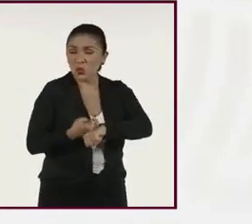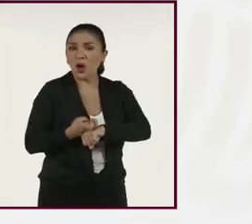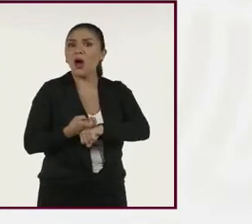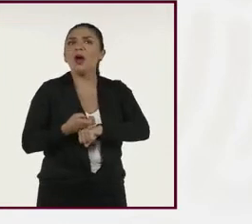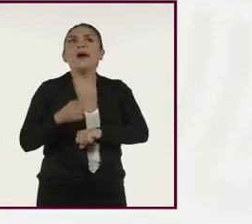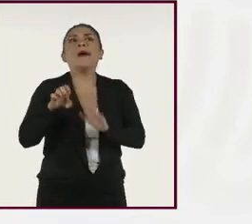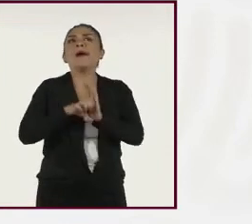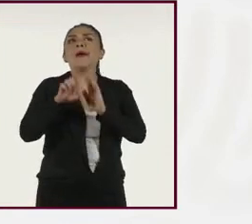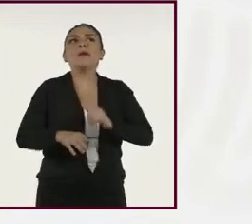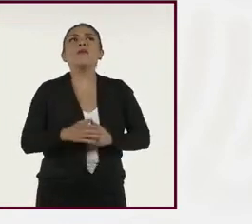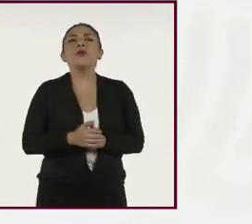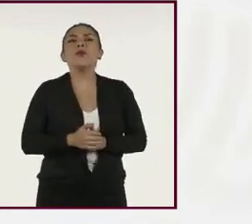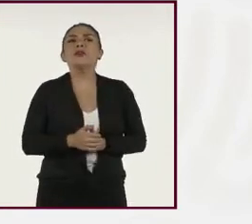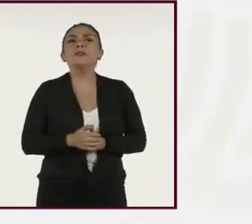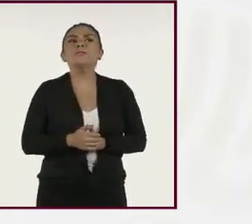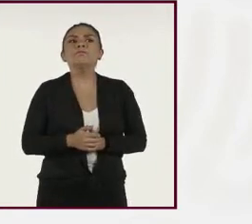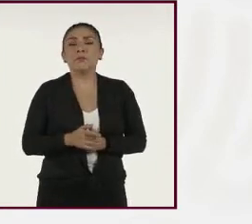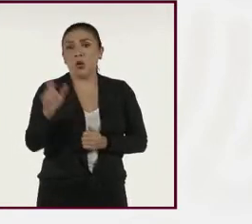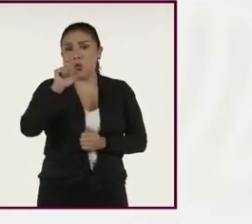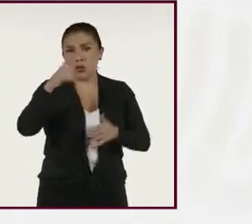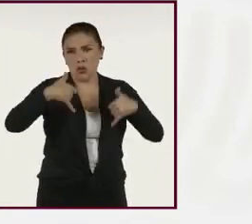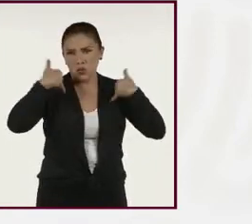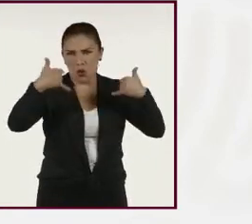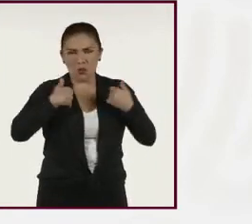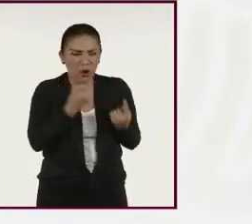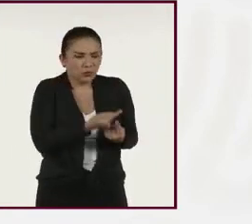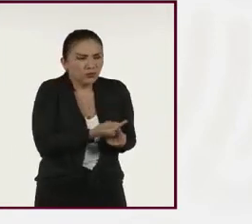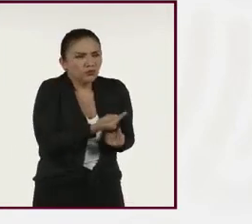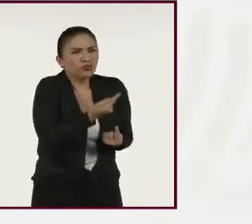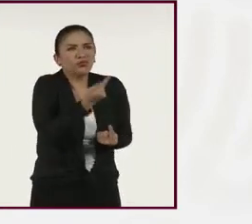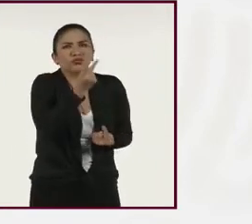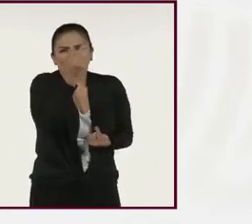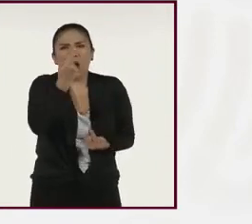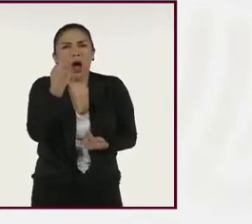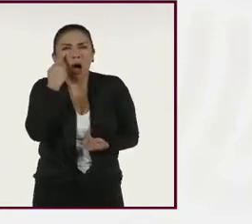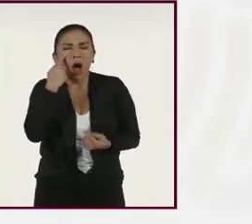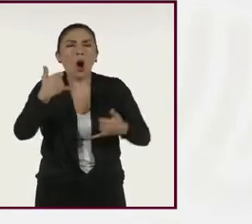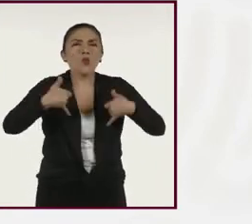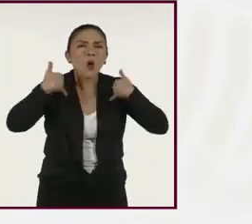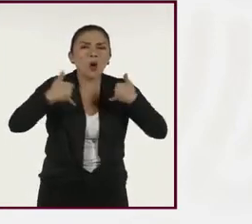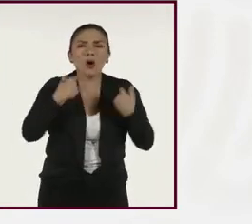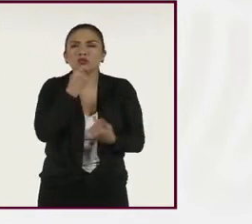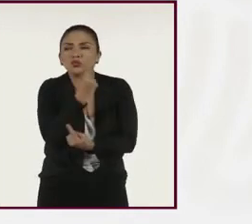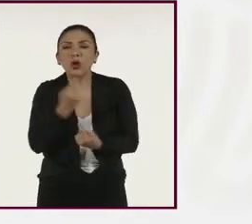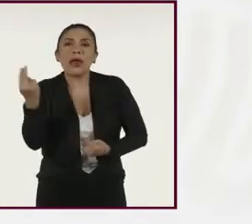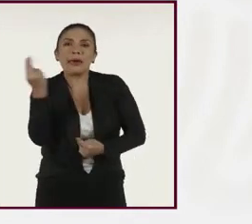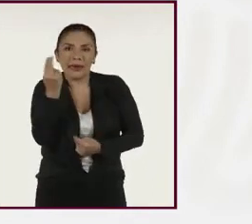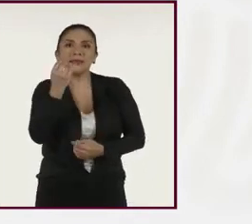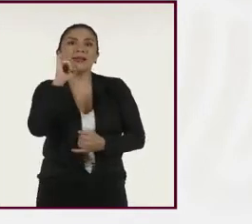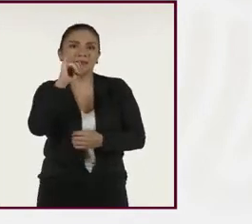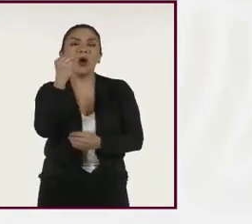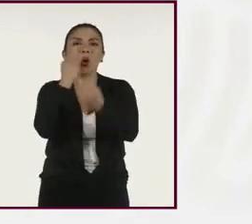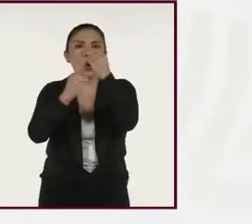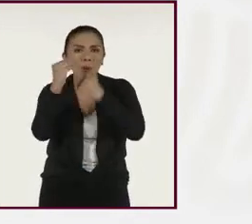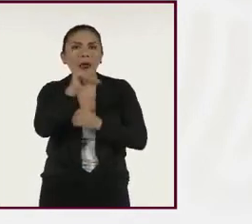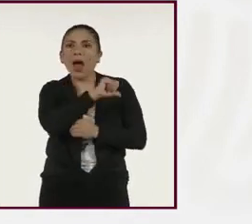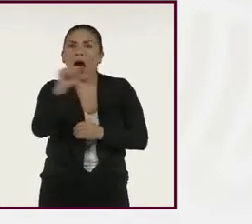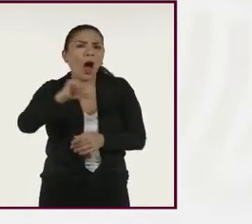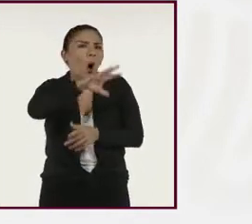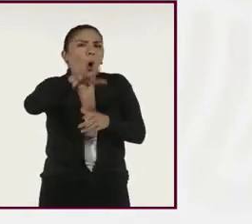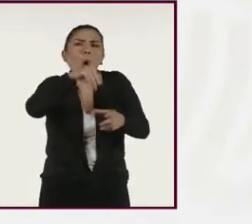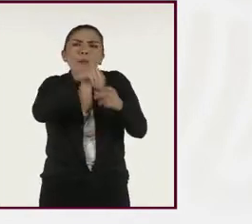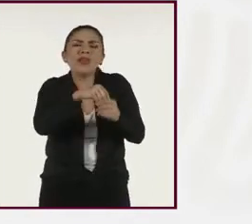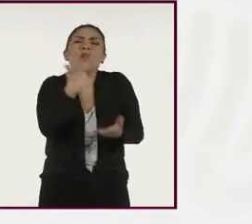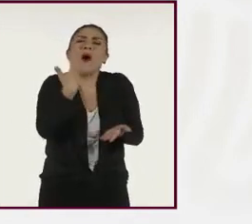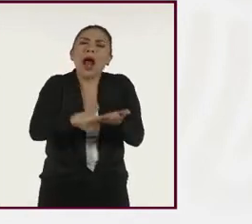en cuenta que durante las etapas del desarrollo, particularmente en niños y adolescentes, es necesario que consuman alimentos de todos